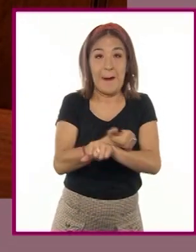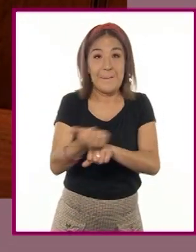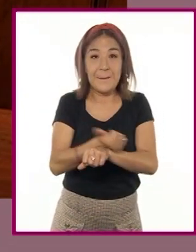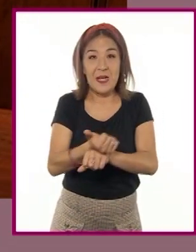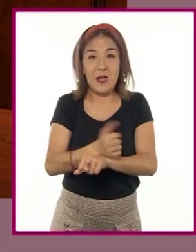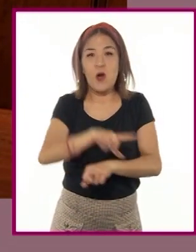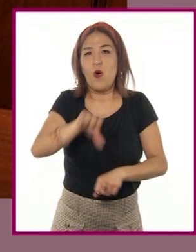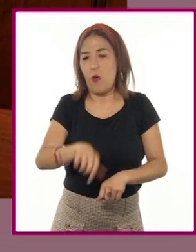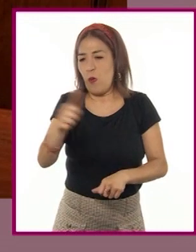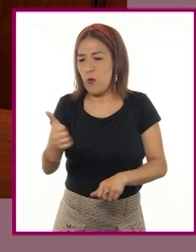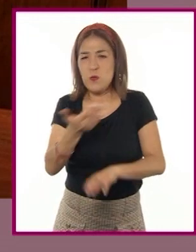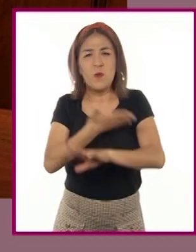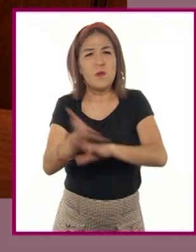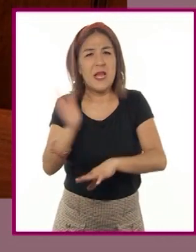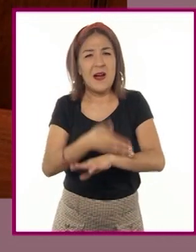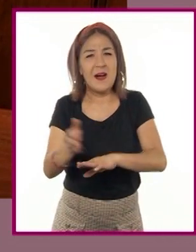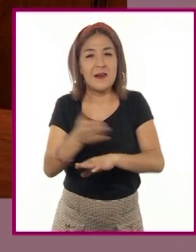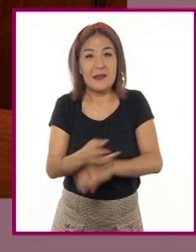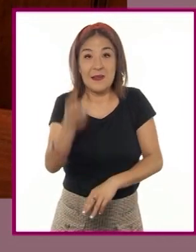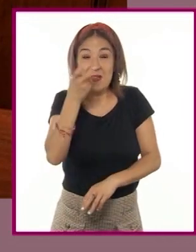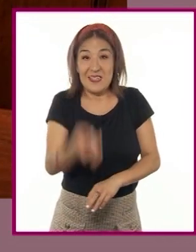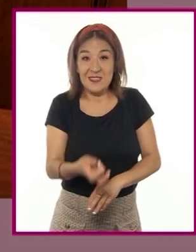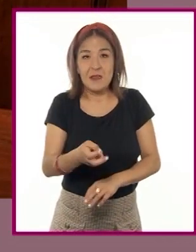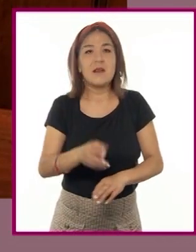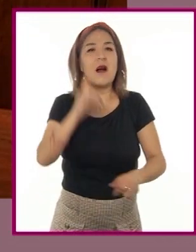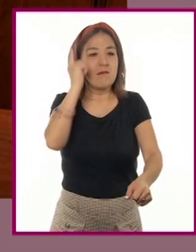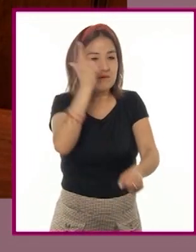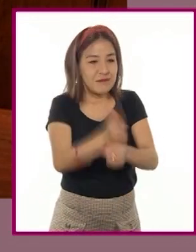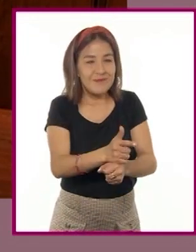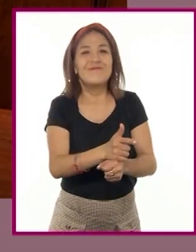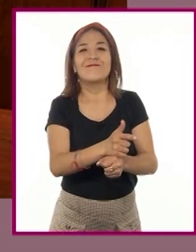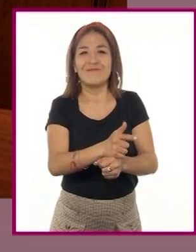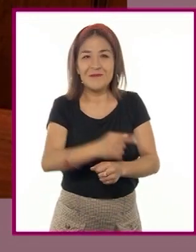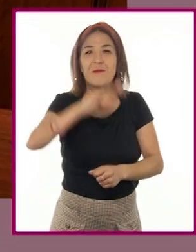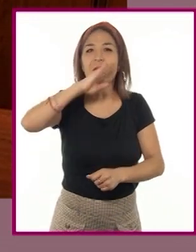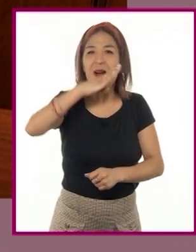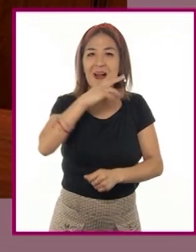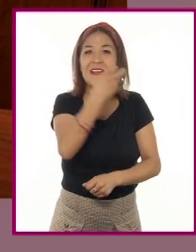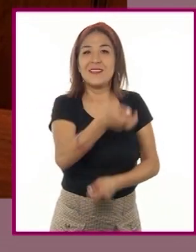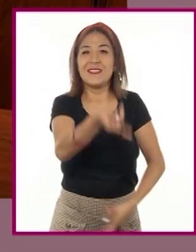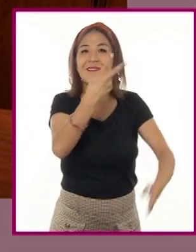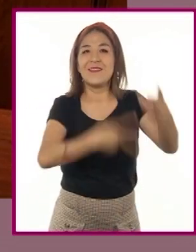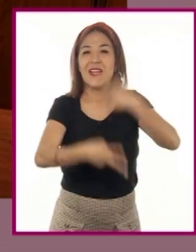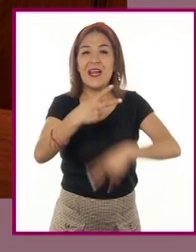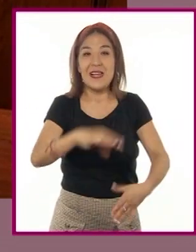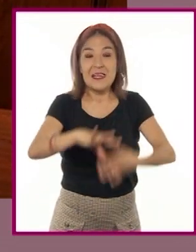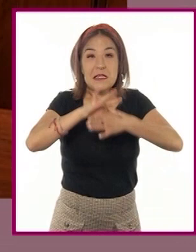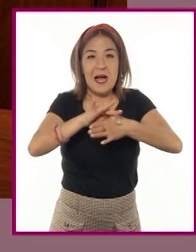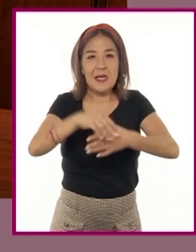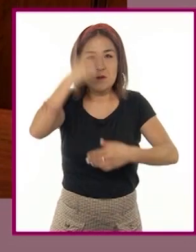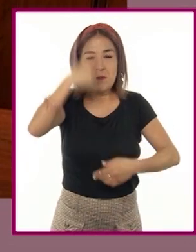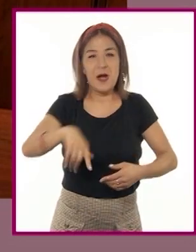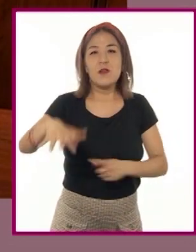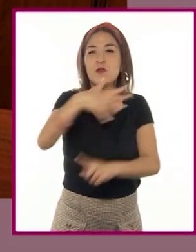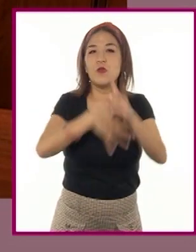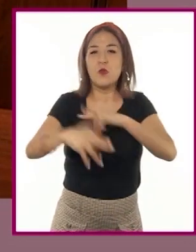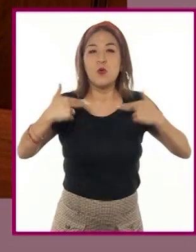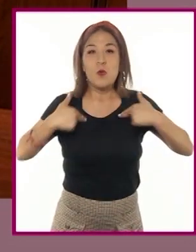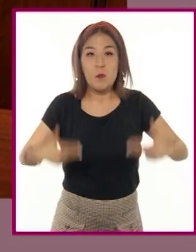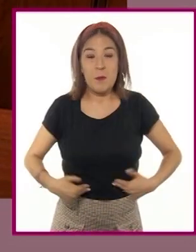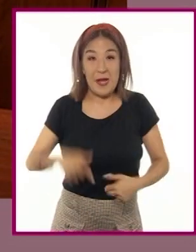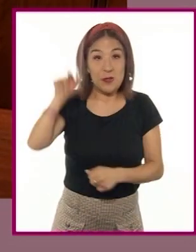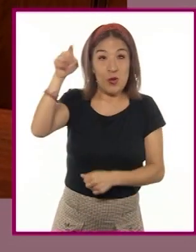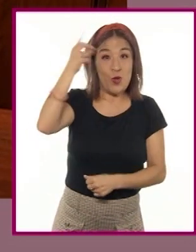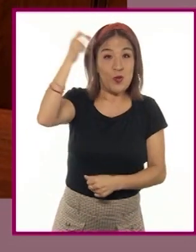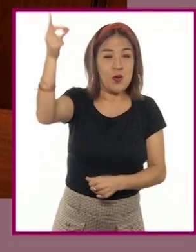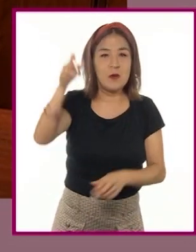mazorcas blancas. Así, encontraron al maíz, del que provino la carne del hombre. Y los dioses